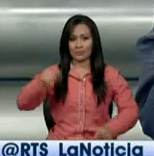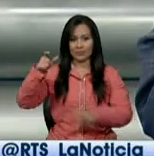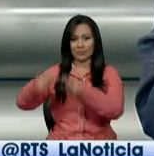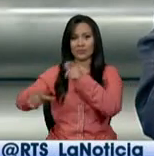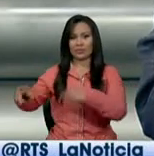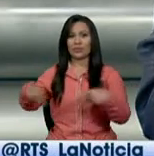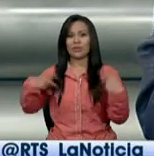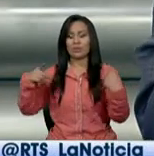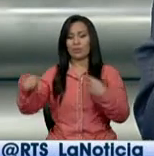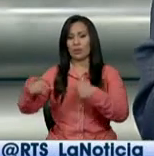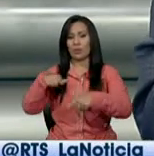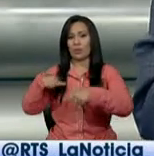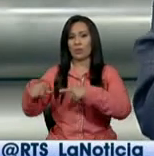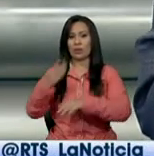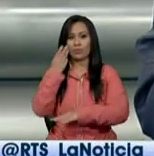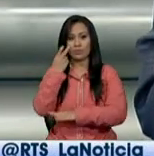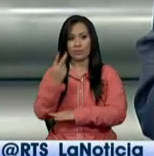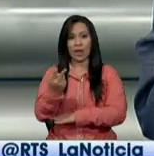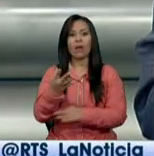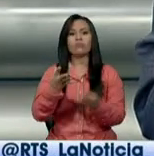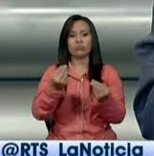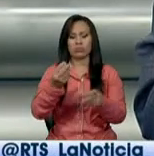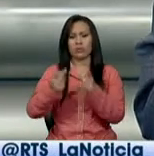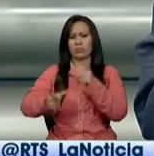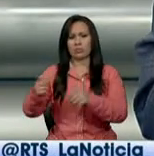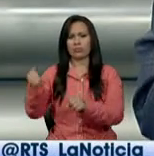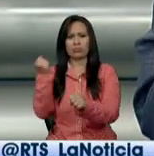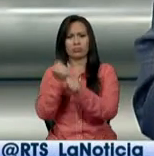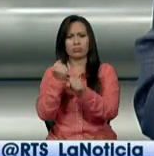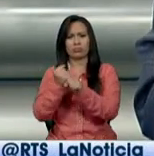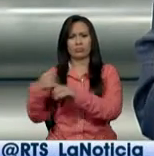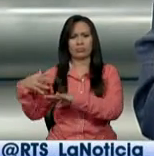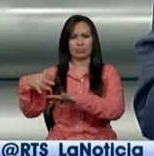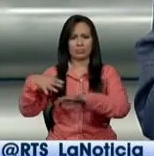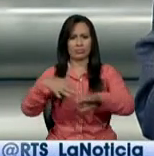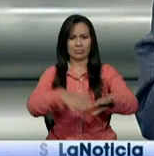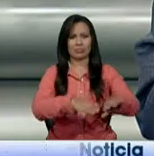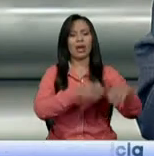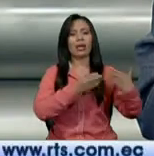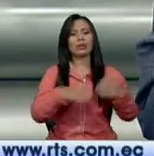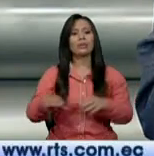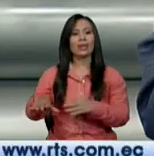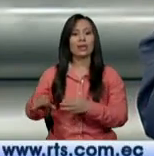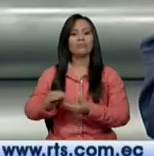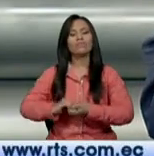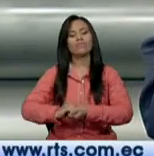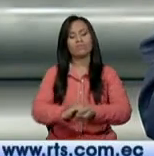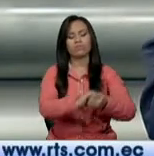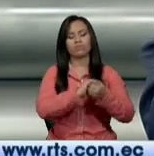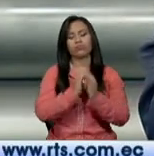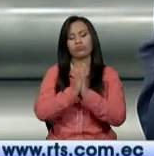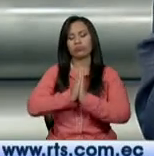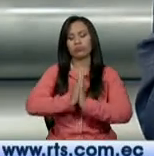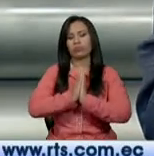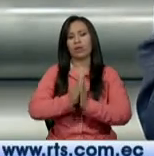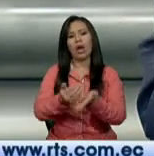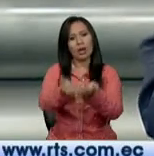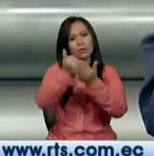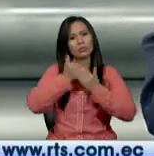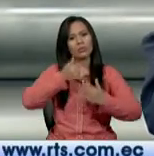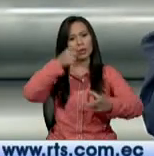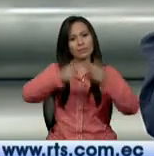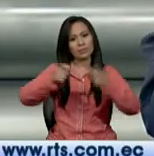personas que viven en esas zonas. Miembros que ejecutaron la acción solicitan la colaboración de los ciudadanos